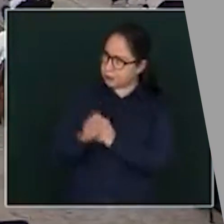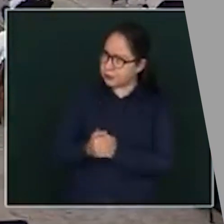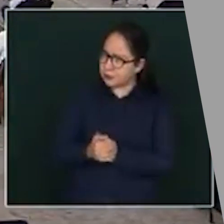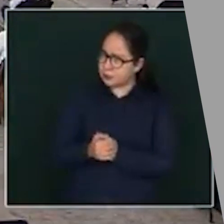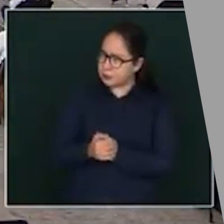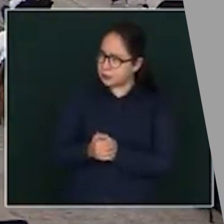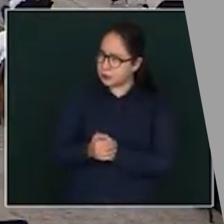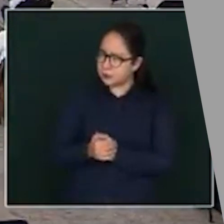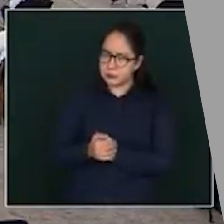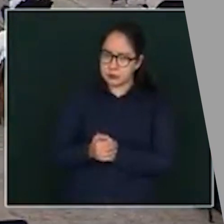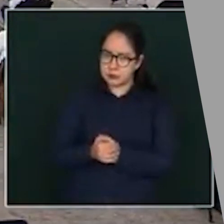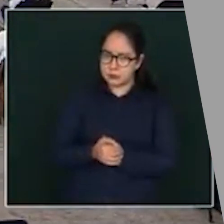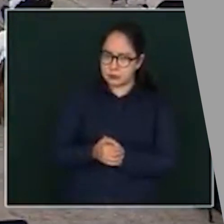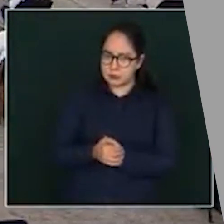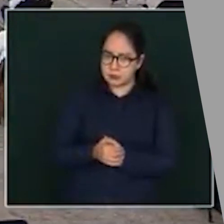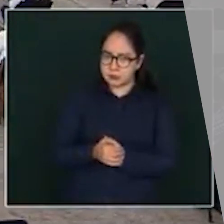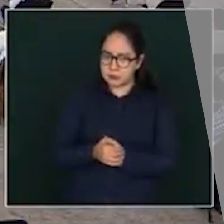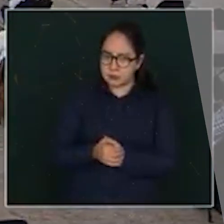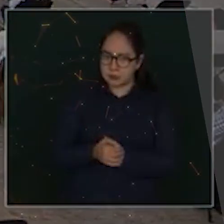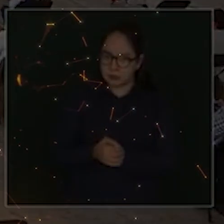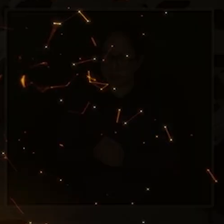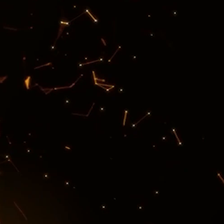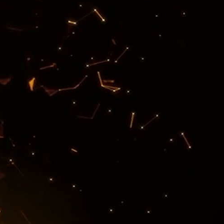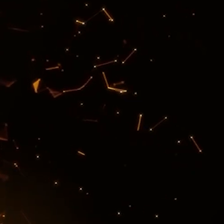De la ocupación ya en carga.